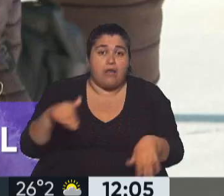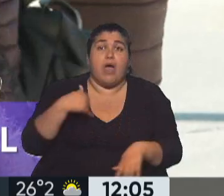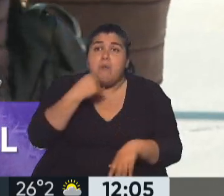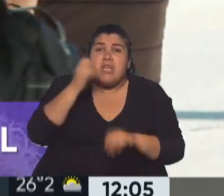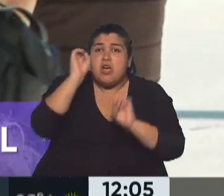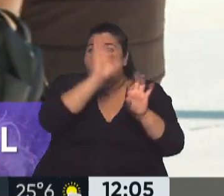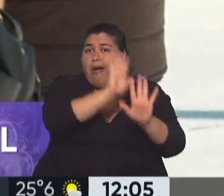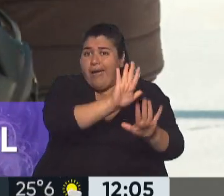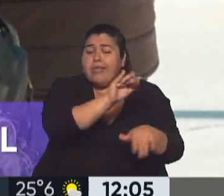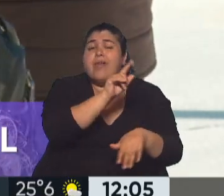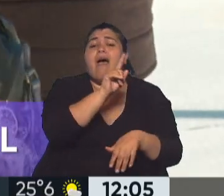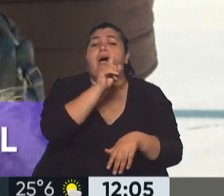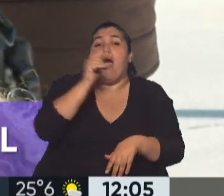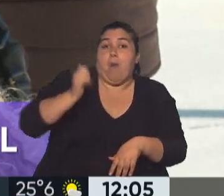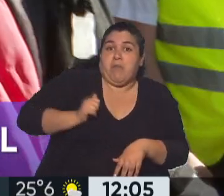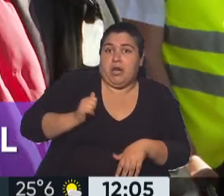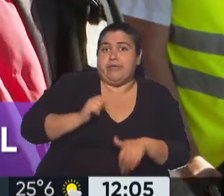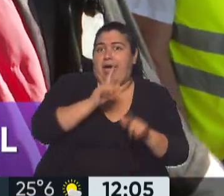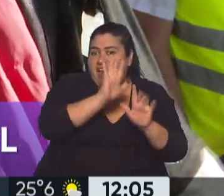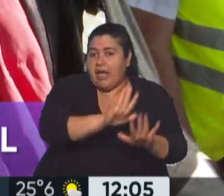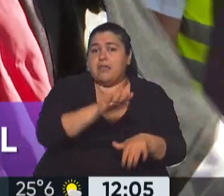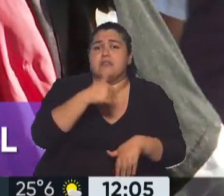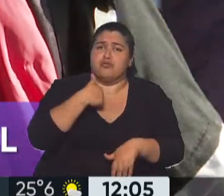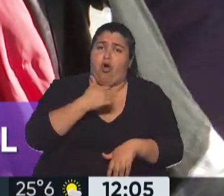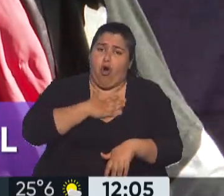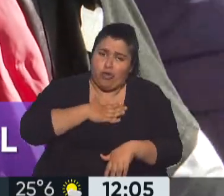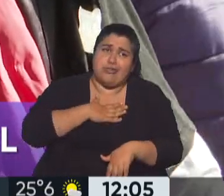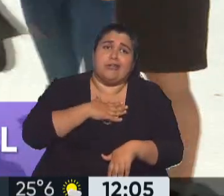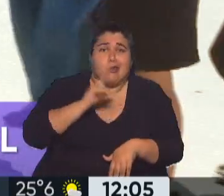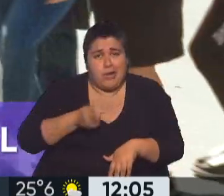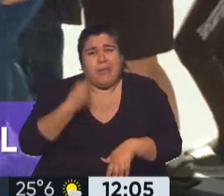que están en el ejército. Contento y triste todo, muy loco.